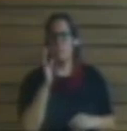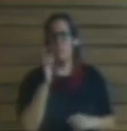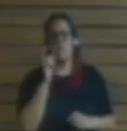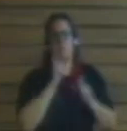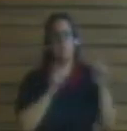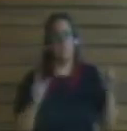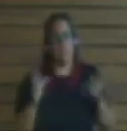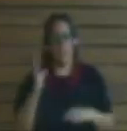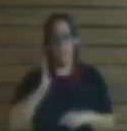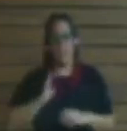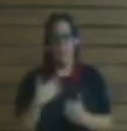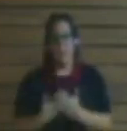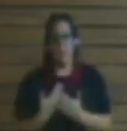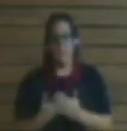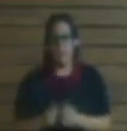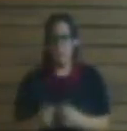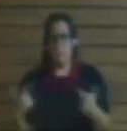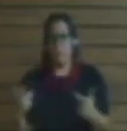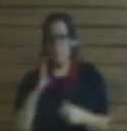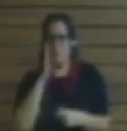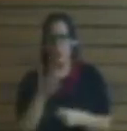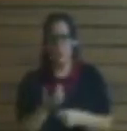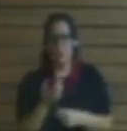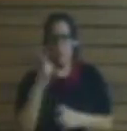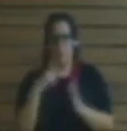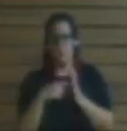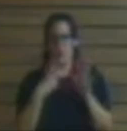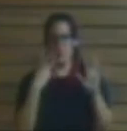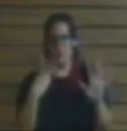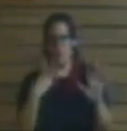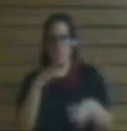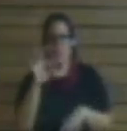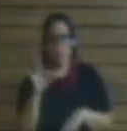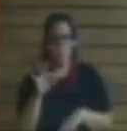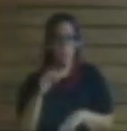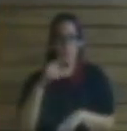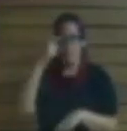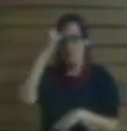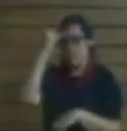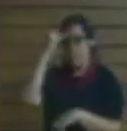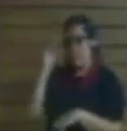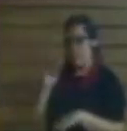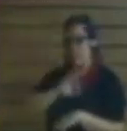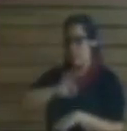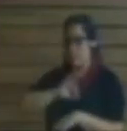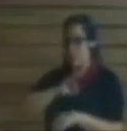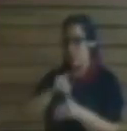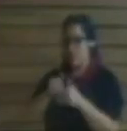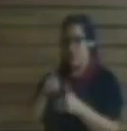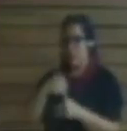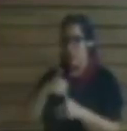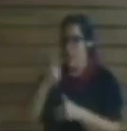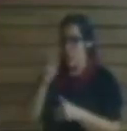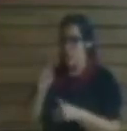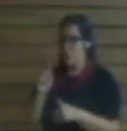la renta garantizada. No lo entiendo. 2.850. A mí eso me da la sensación de que es señor Espazabarria, sí. Dado